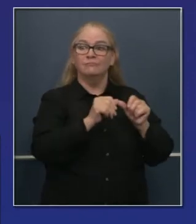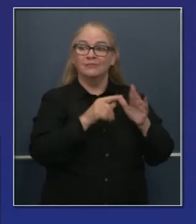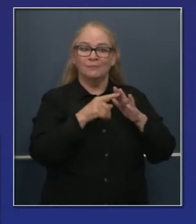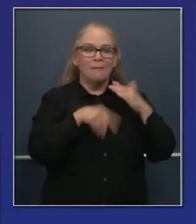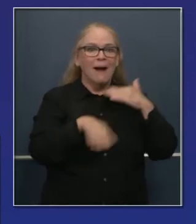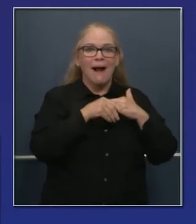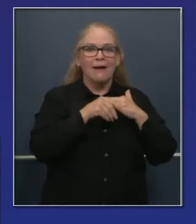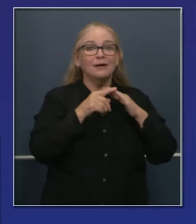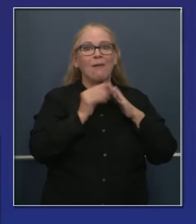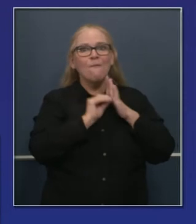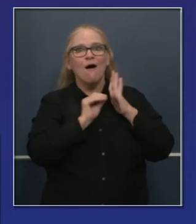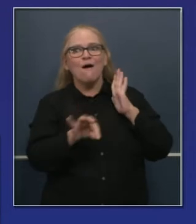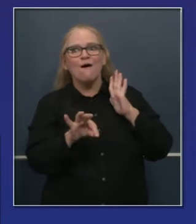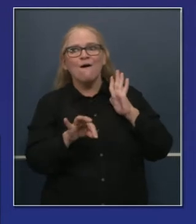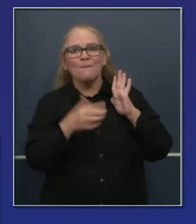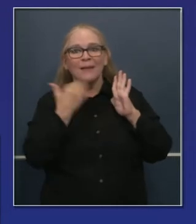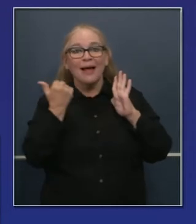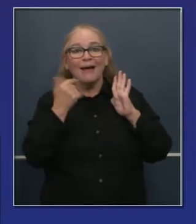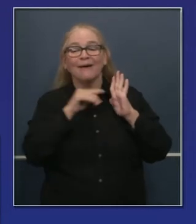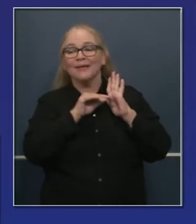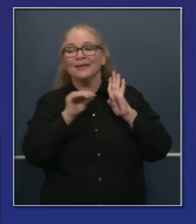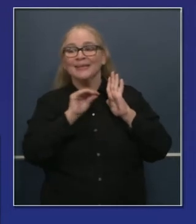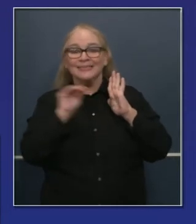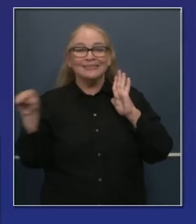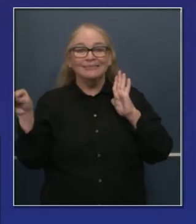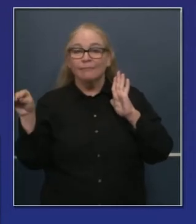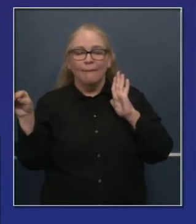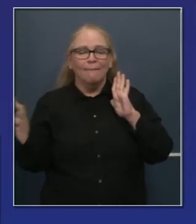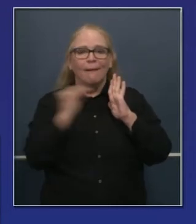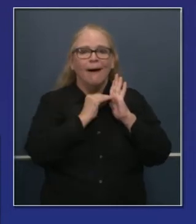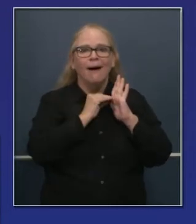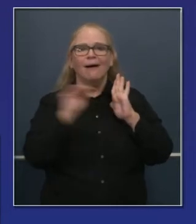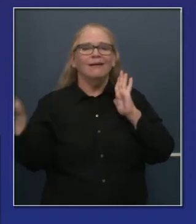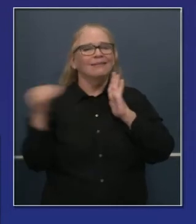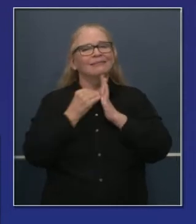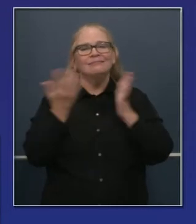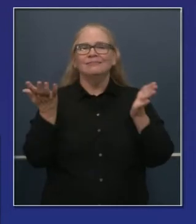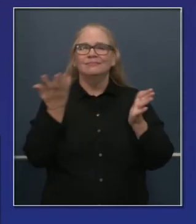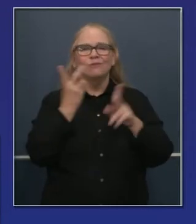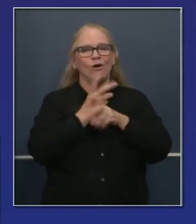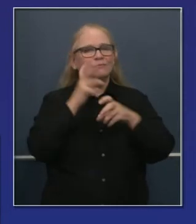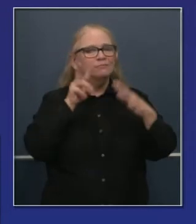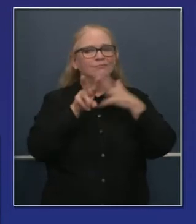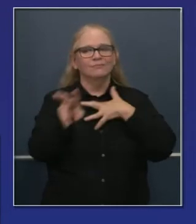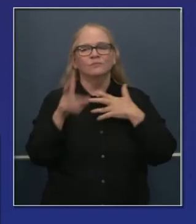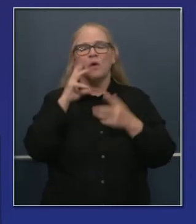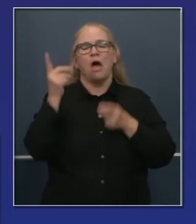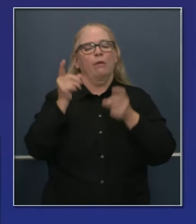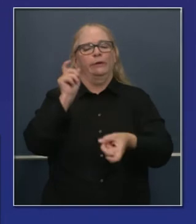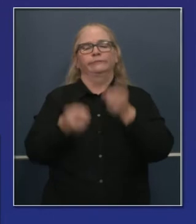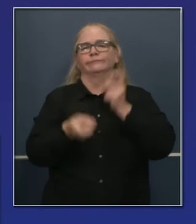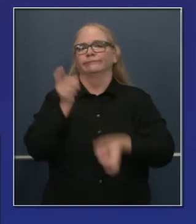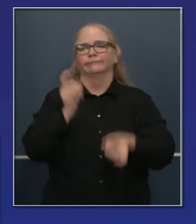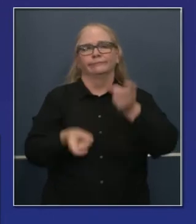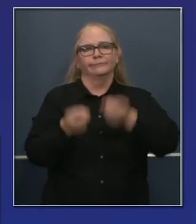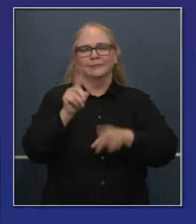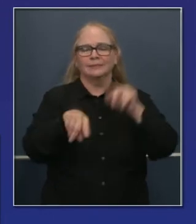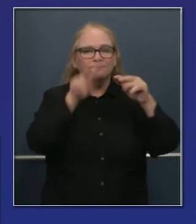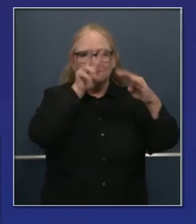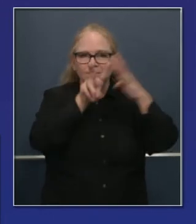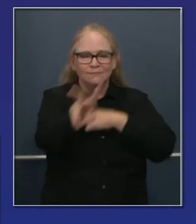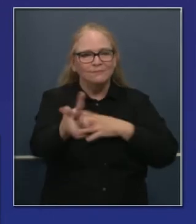cifras cada semana y yo anticipo que esta semana que cambiarán los números de nuevo parece que